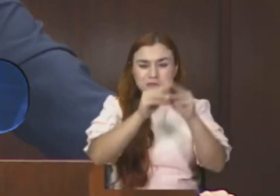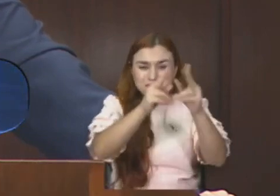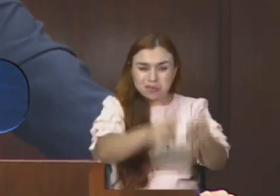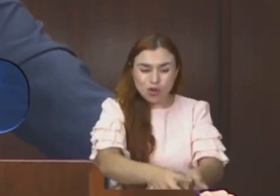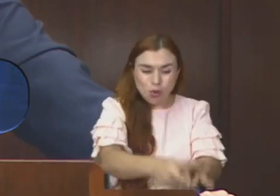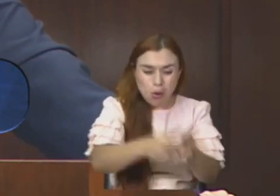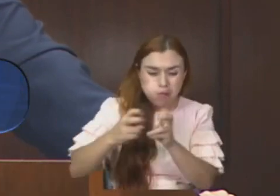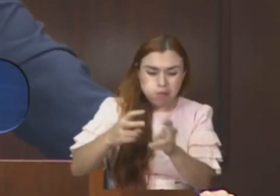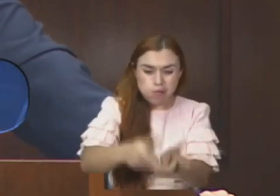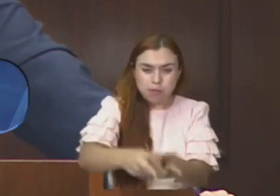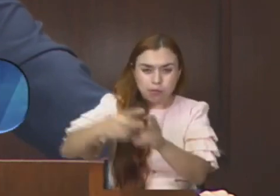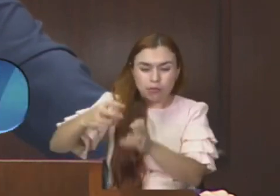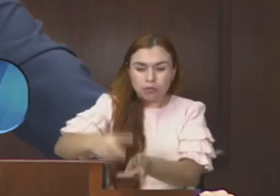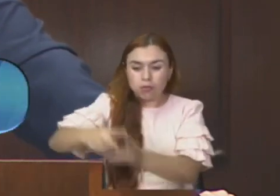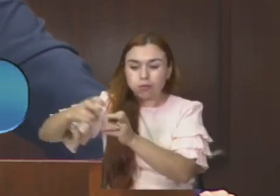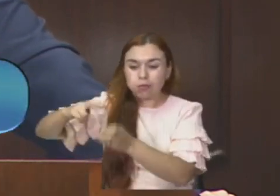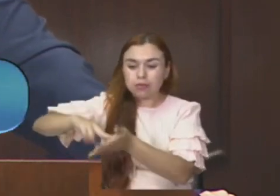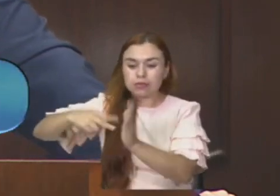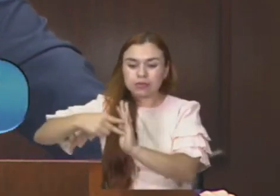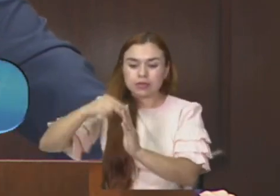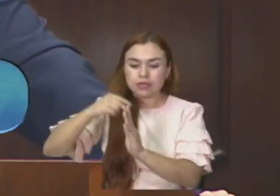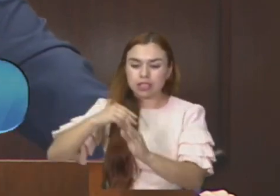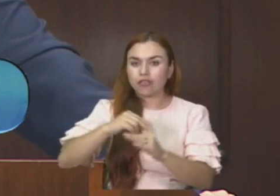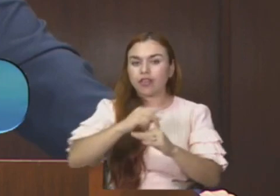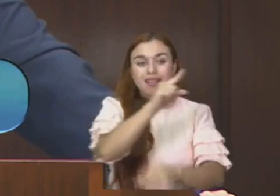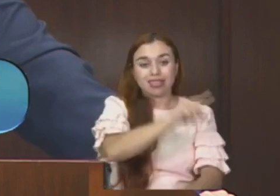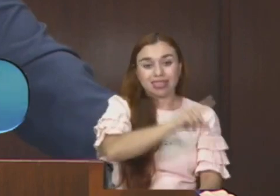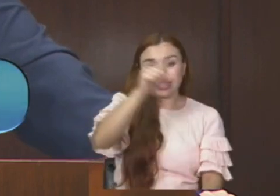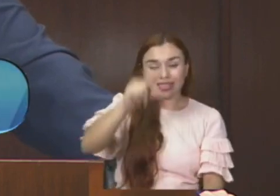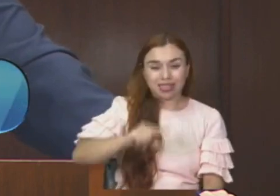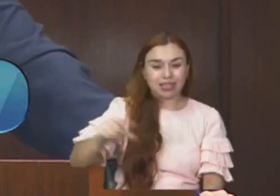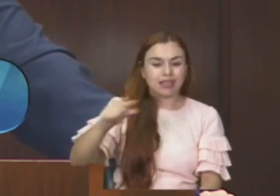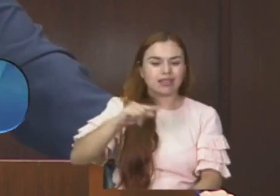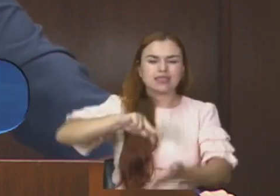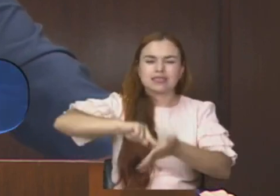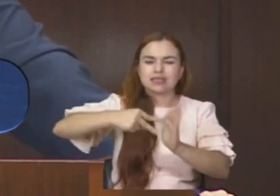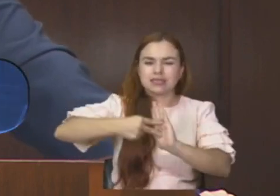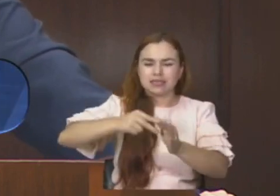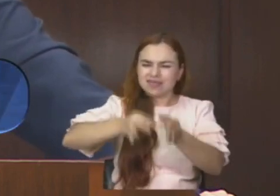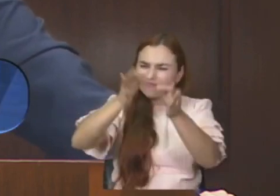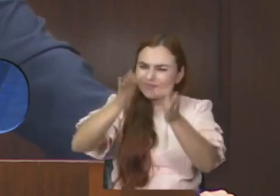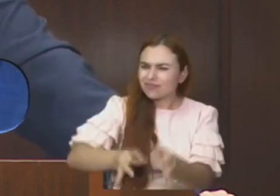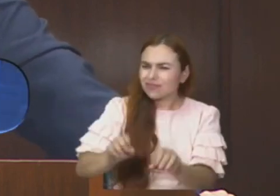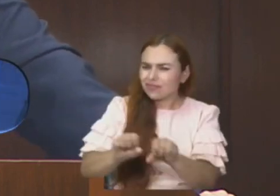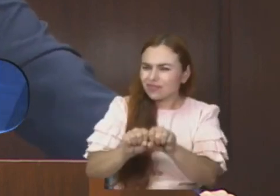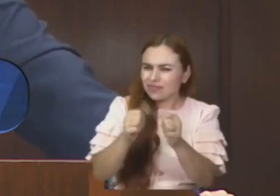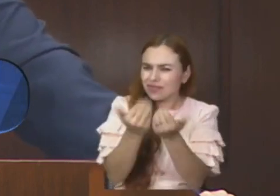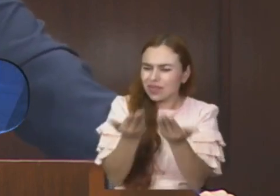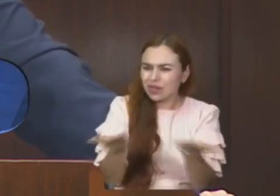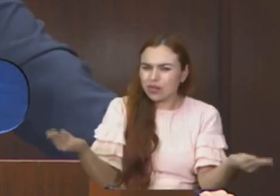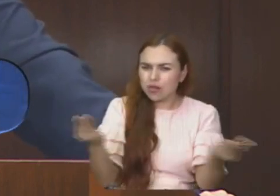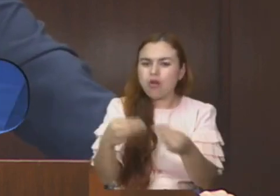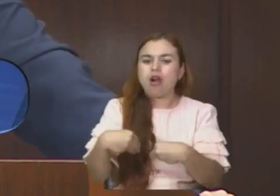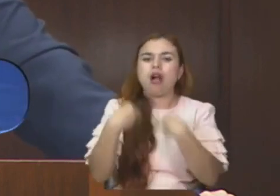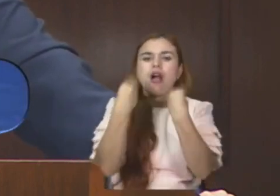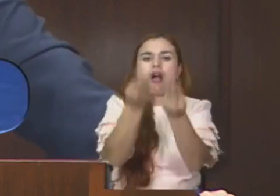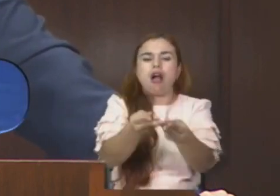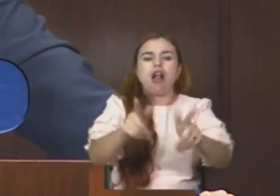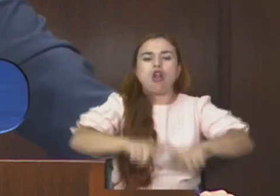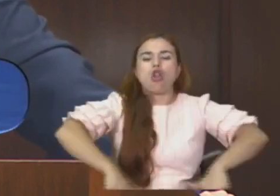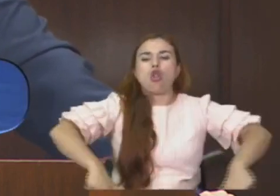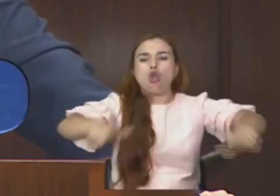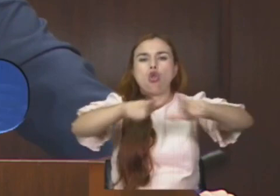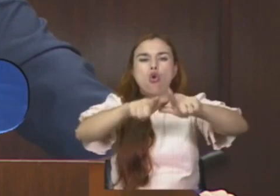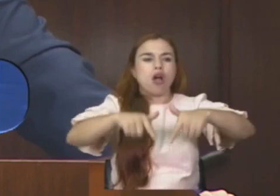de la propiedad del territorio nacional. Es decir, no existe la cesión, transferencia o venta de